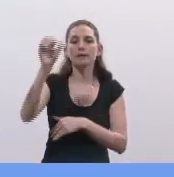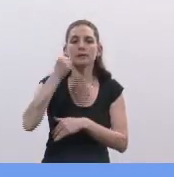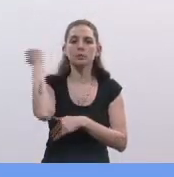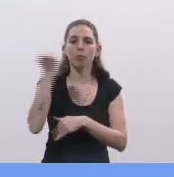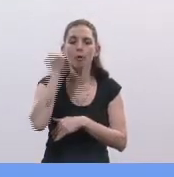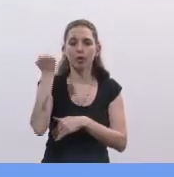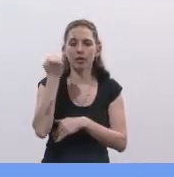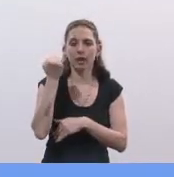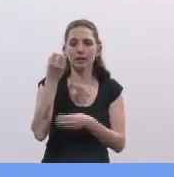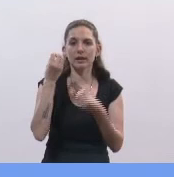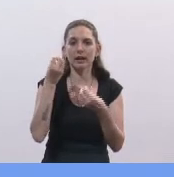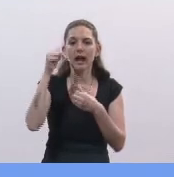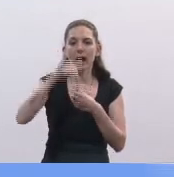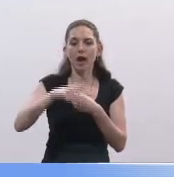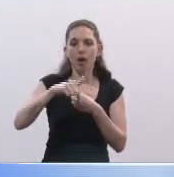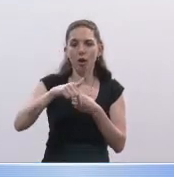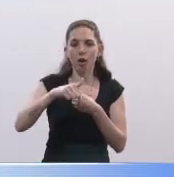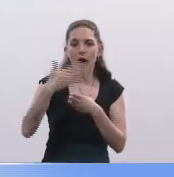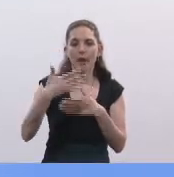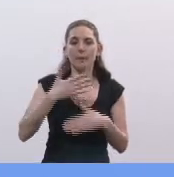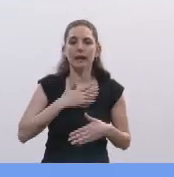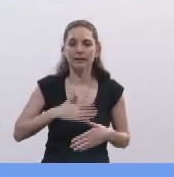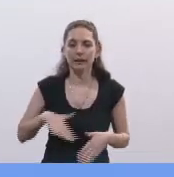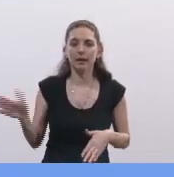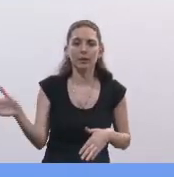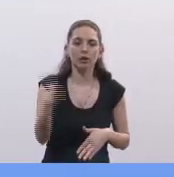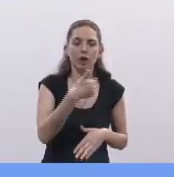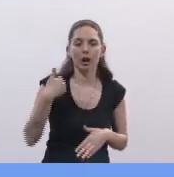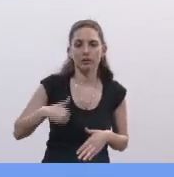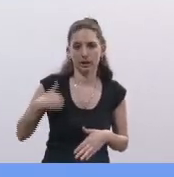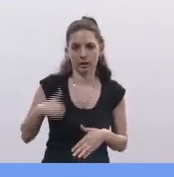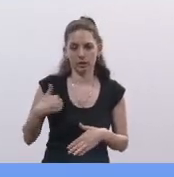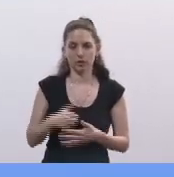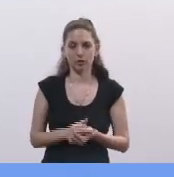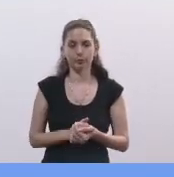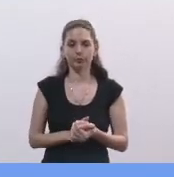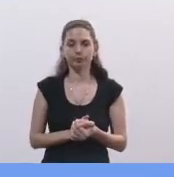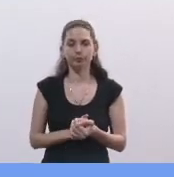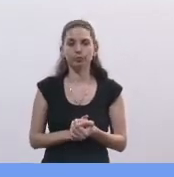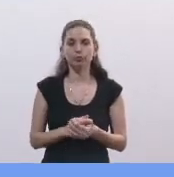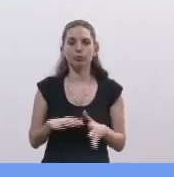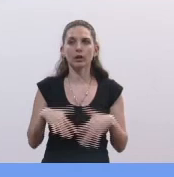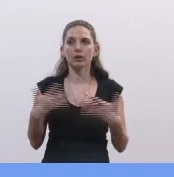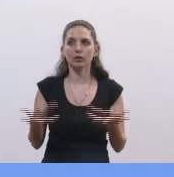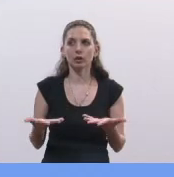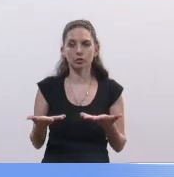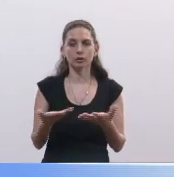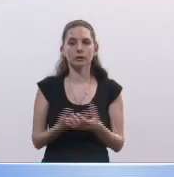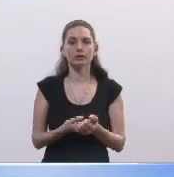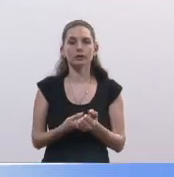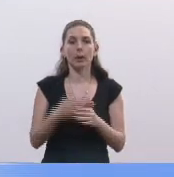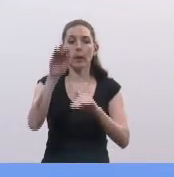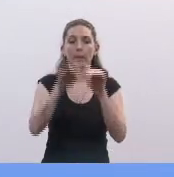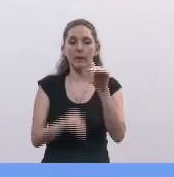importante que puede tener hoy para la tranquilidad de la vida y de los bienes de los argentinos. Entonces, bajamos la mayoría, ¿por